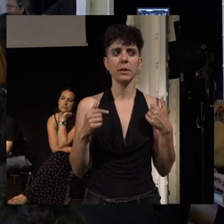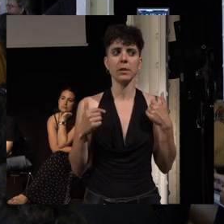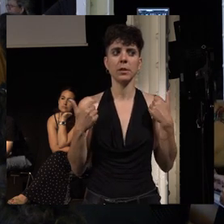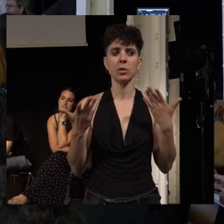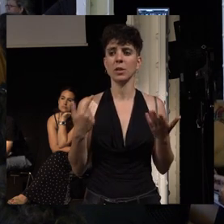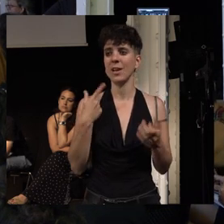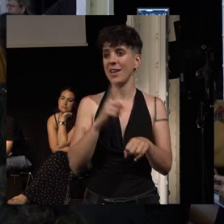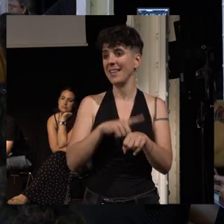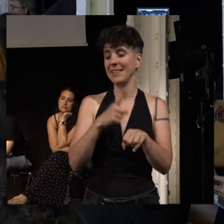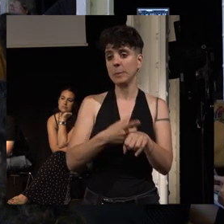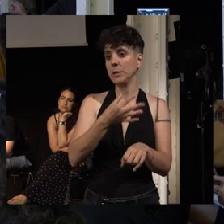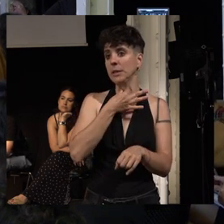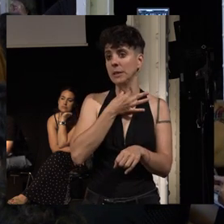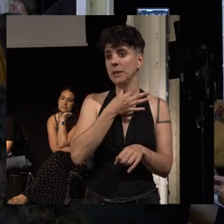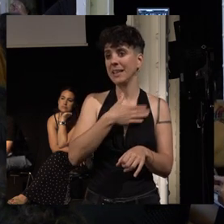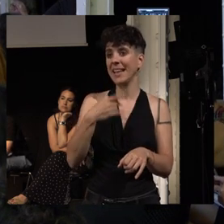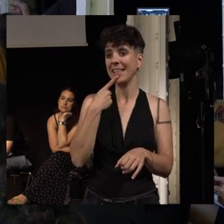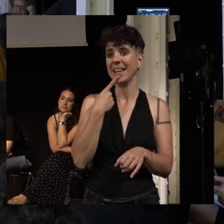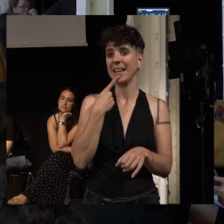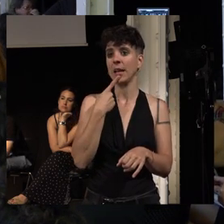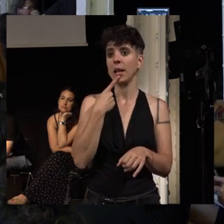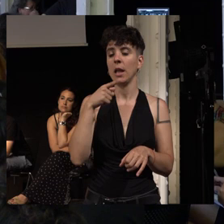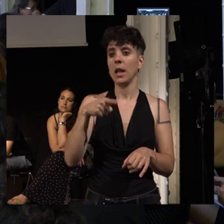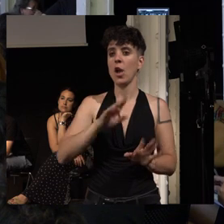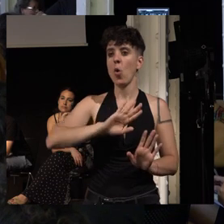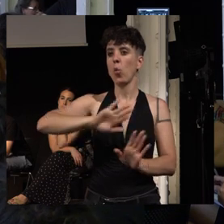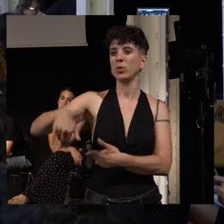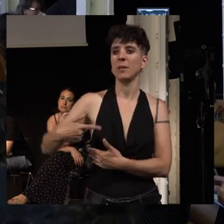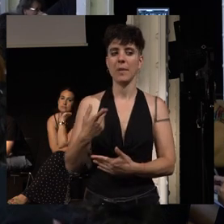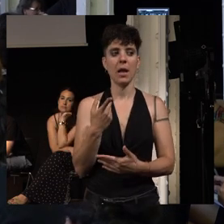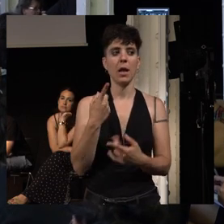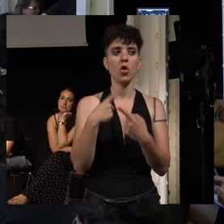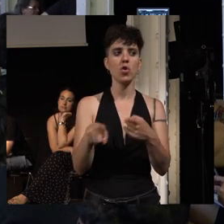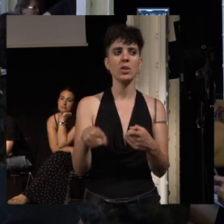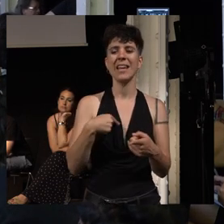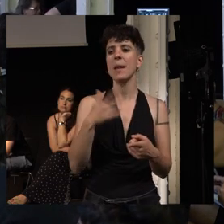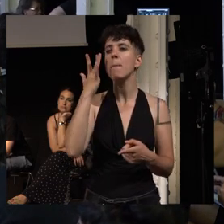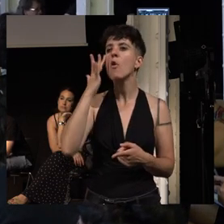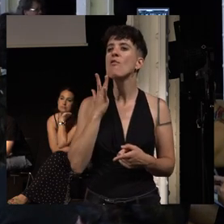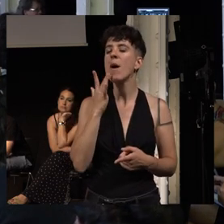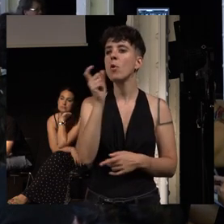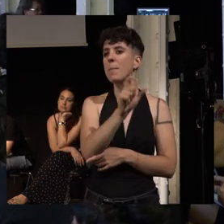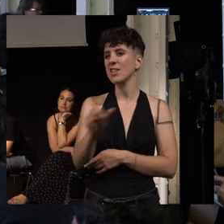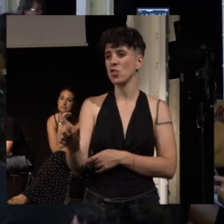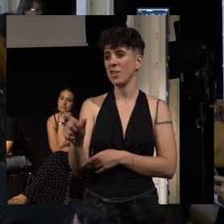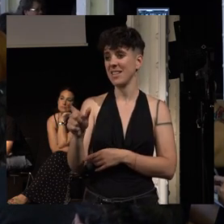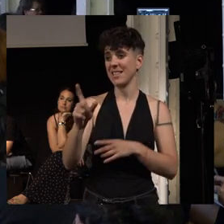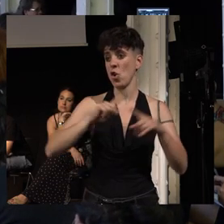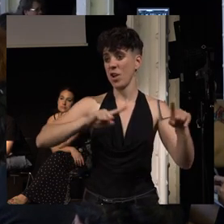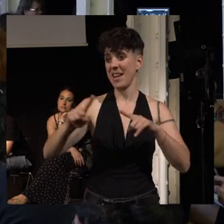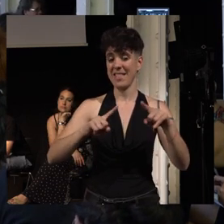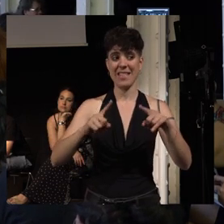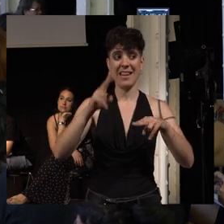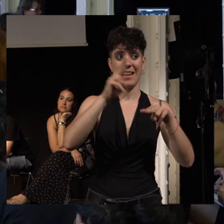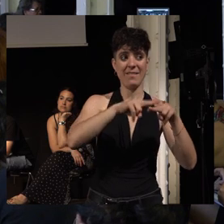lo pongo, ya no hay tiempo, o sea, esta será la última cosa que queda, y por favor, que la gente que organiza este evento y mucha gente que organiza el